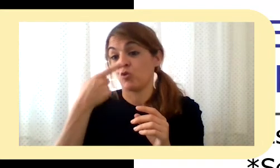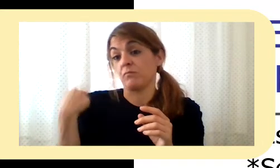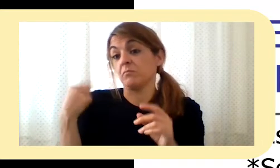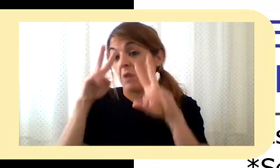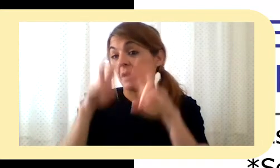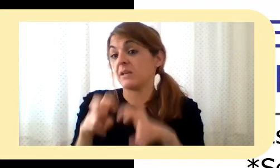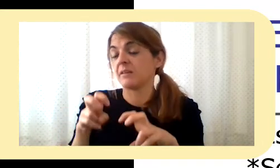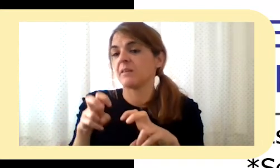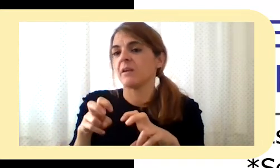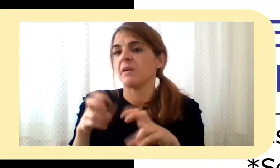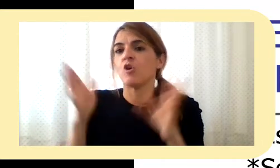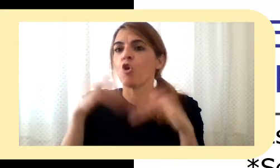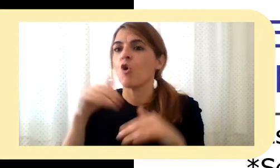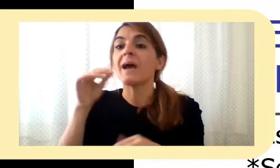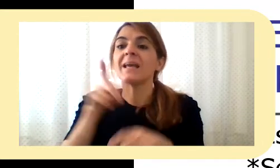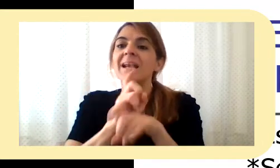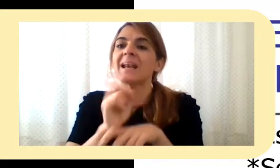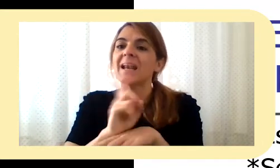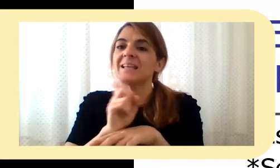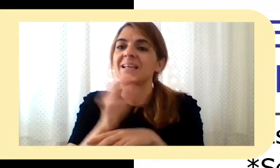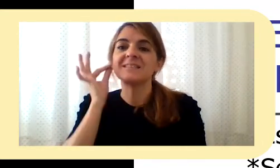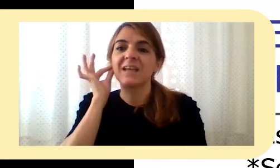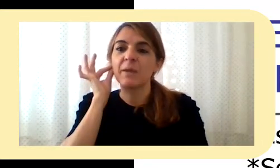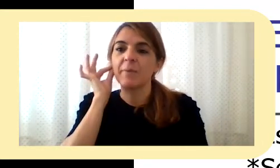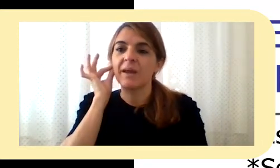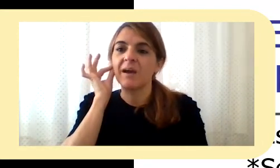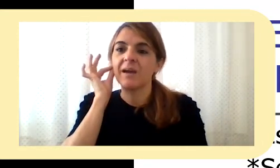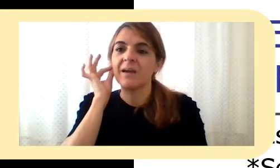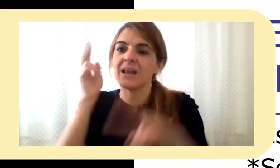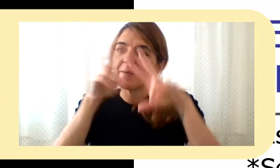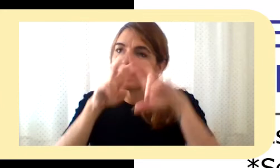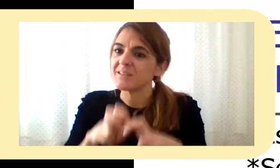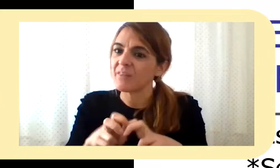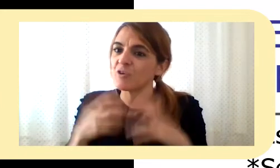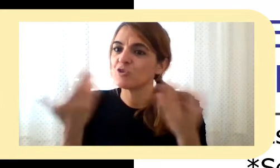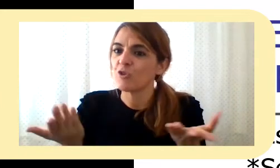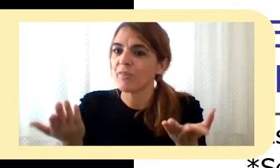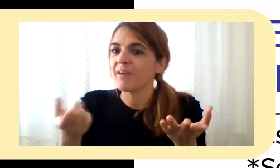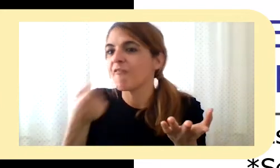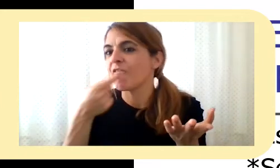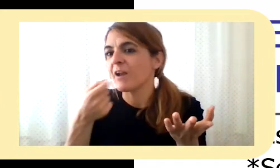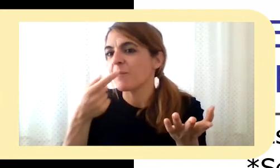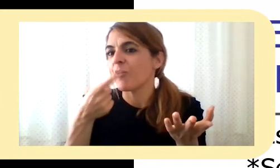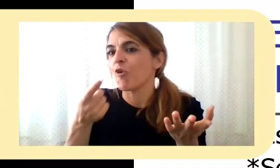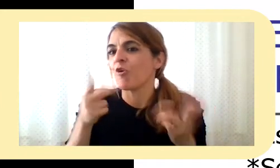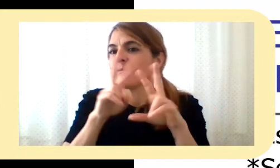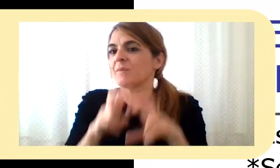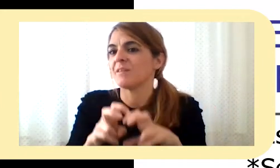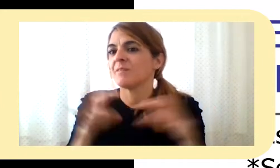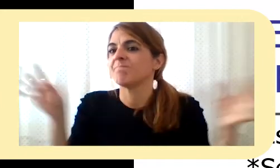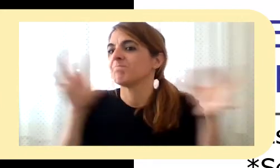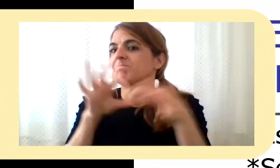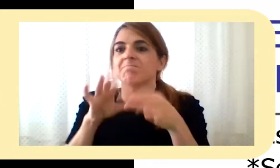ausencia de ratas hembra en la investigación preclínica, porque entonces los fármacos que estamos investigando no están